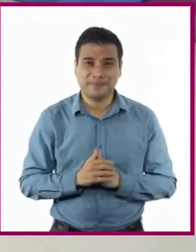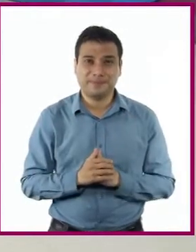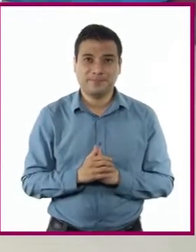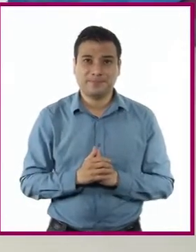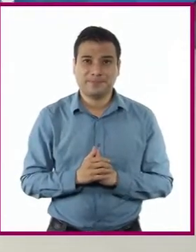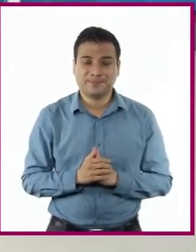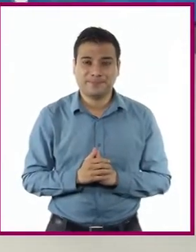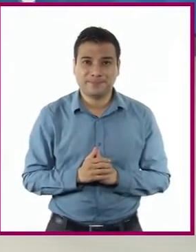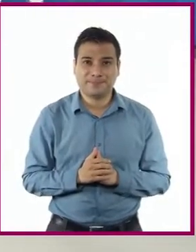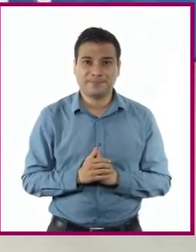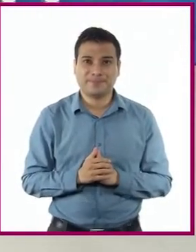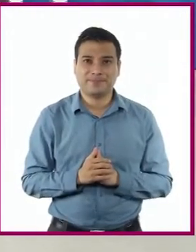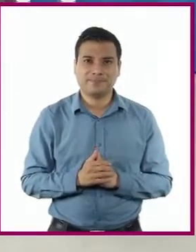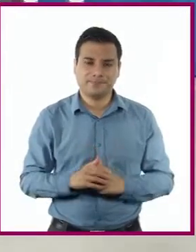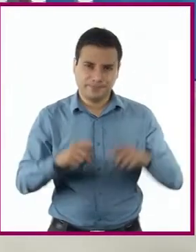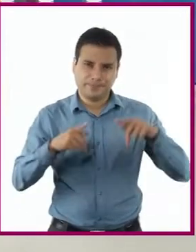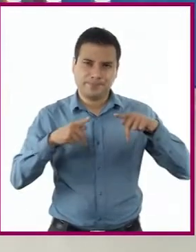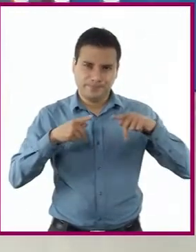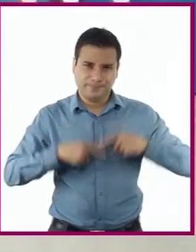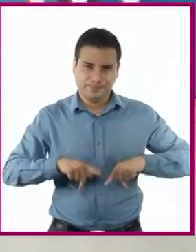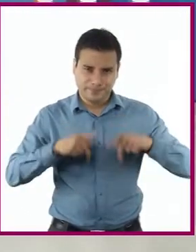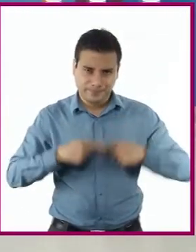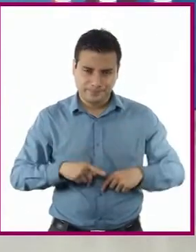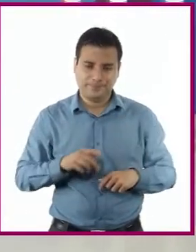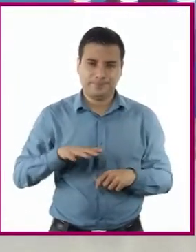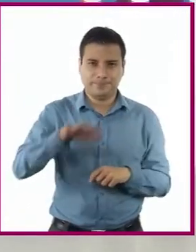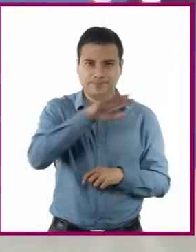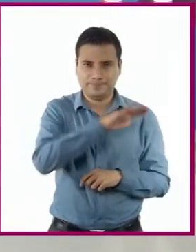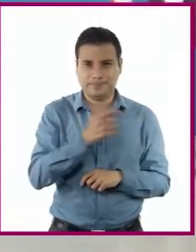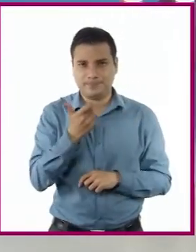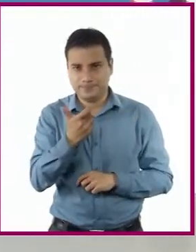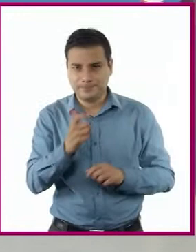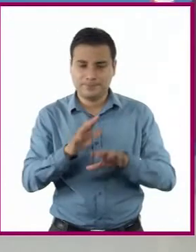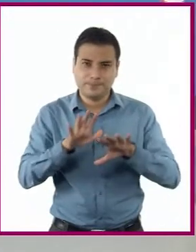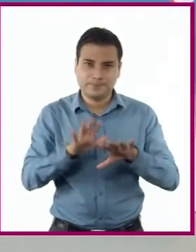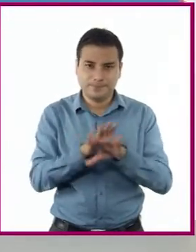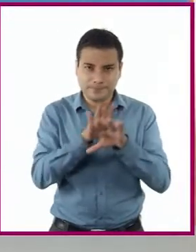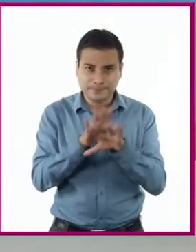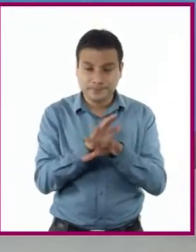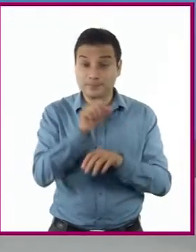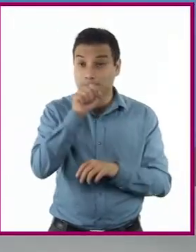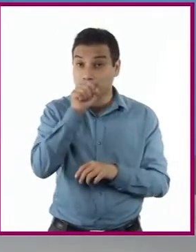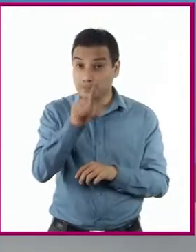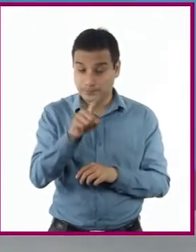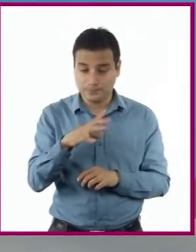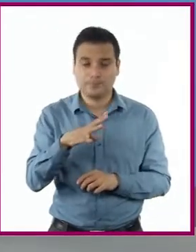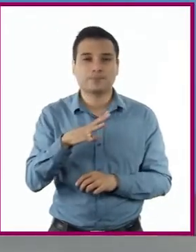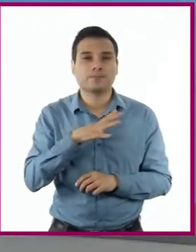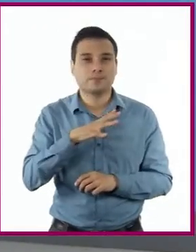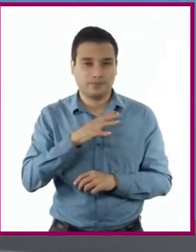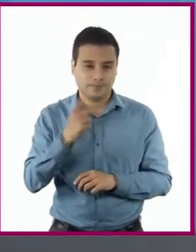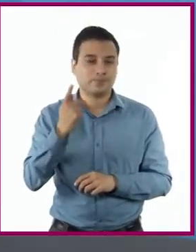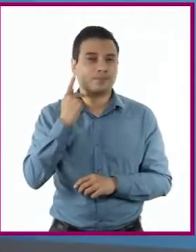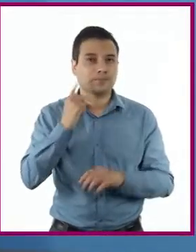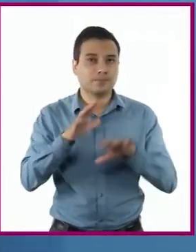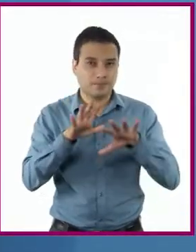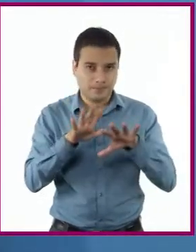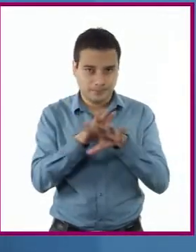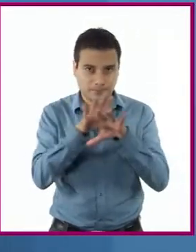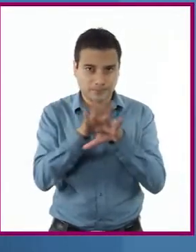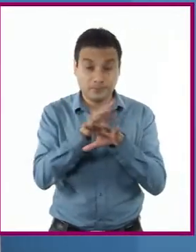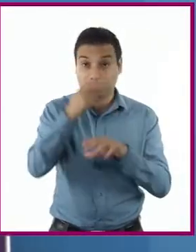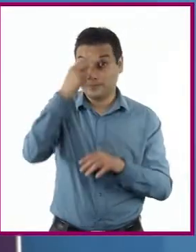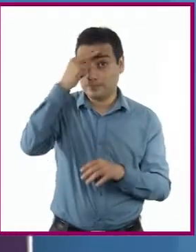Los cambios sociales y económicos que transformaron la fisonomía del país se vieron acompañados de importantes cambios políticos.